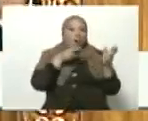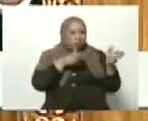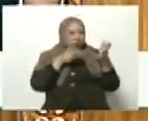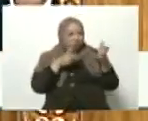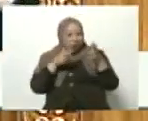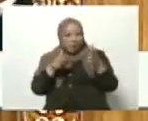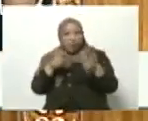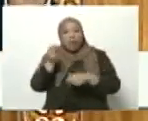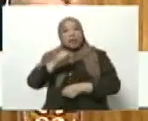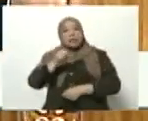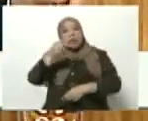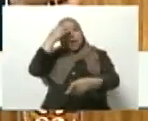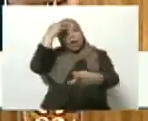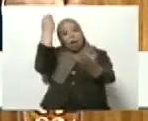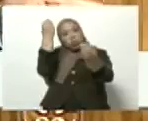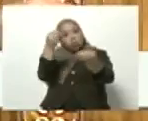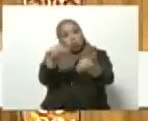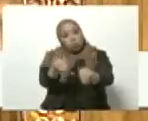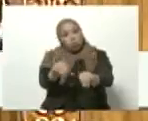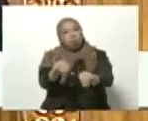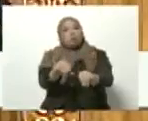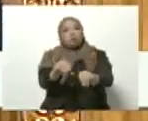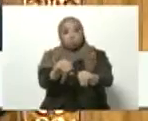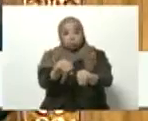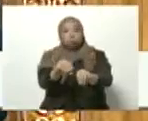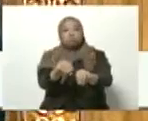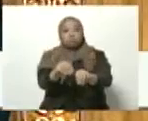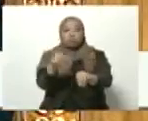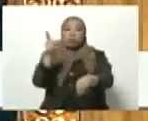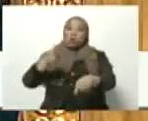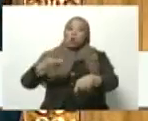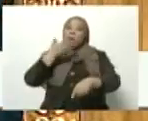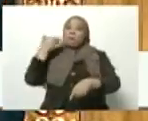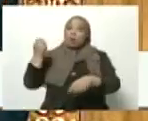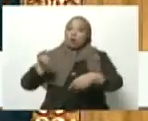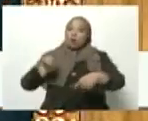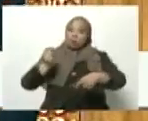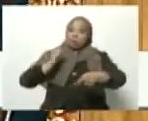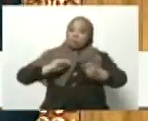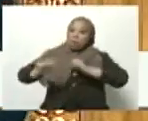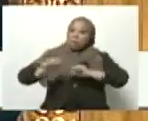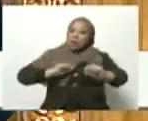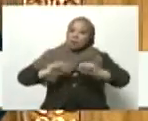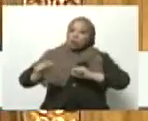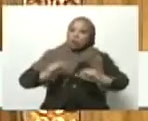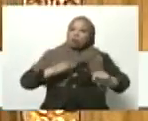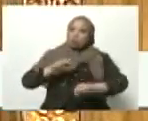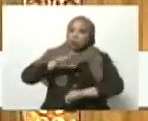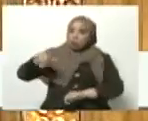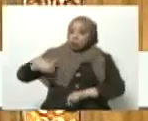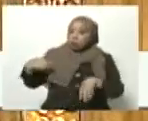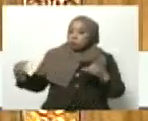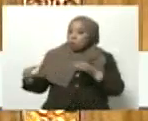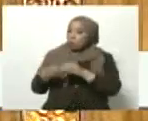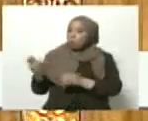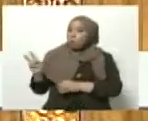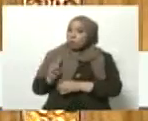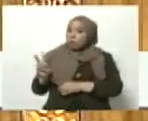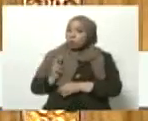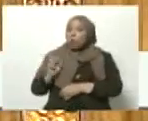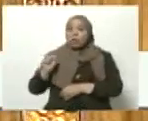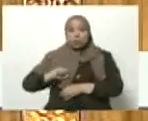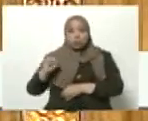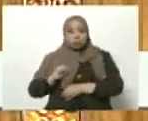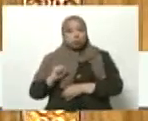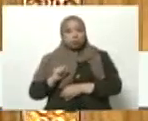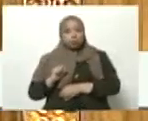estaban de acuerdo y fue cuando uno de los del grupo de los venezolanos dijo, tenemos algo preparado, que terminó siendo lo de